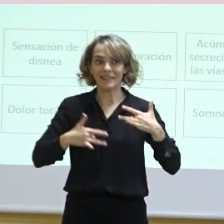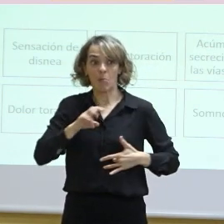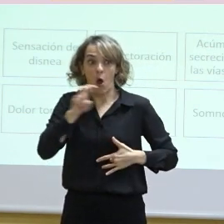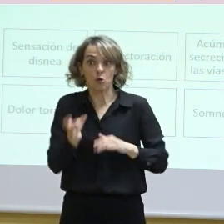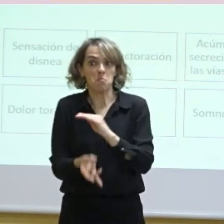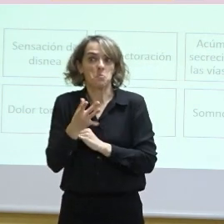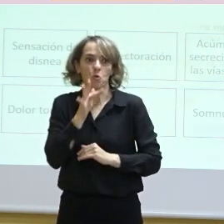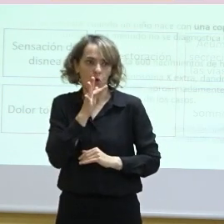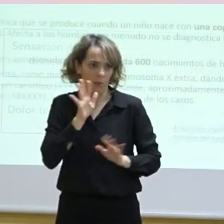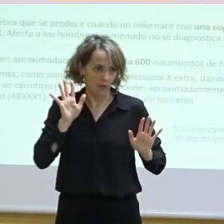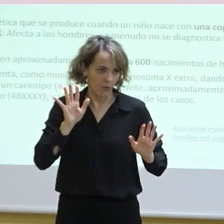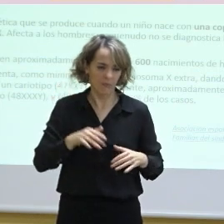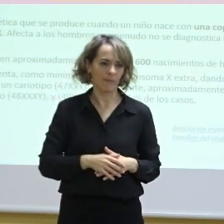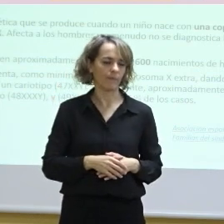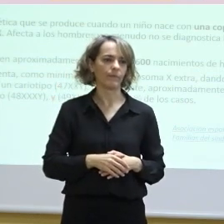aparecido de momento.